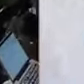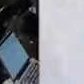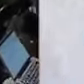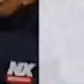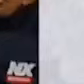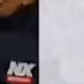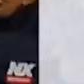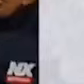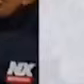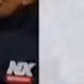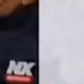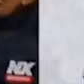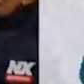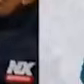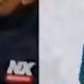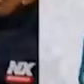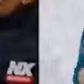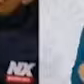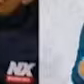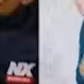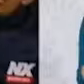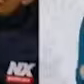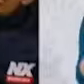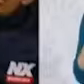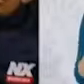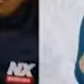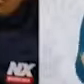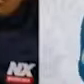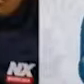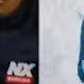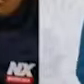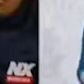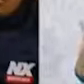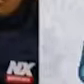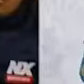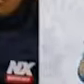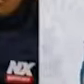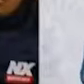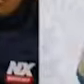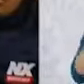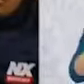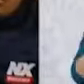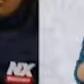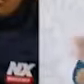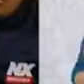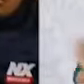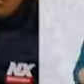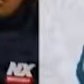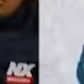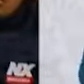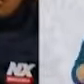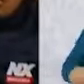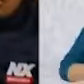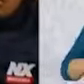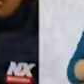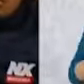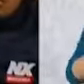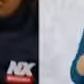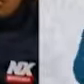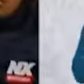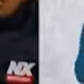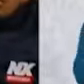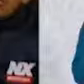hay consejeros del INE que han detenido ahorita el proceso para la organización de las elecciones del Poder